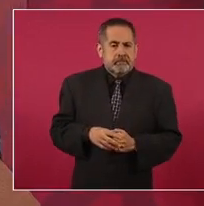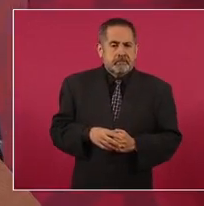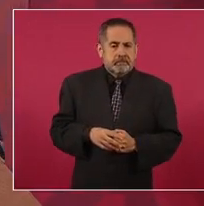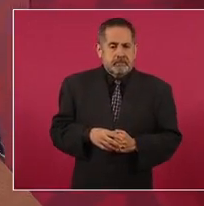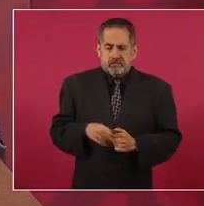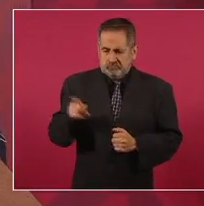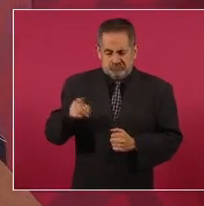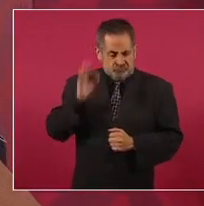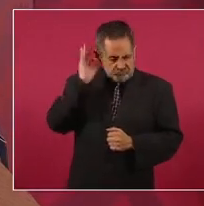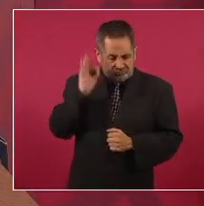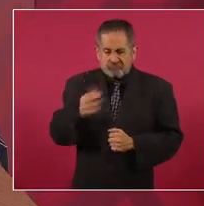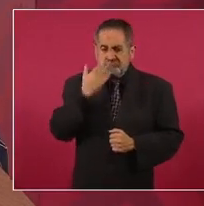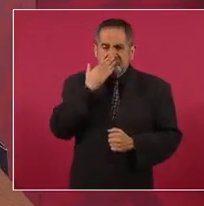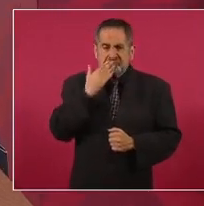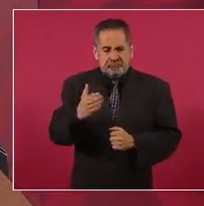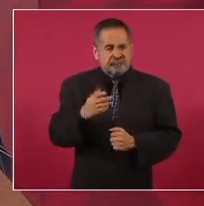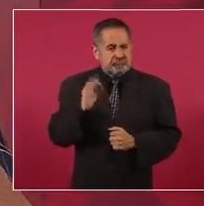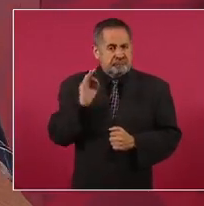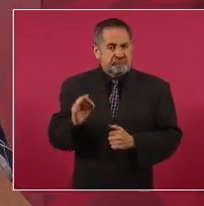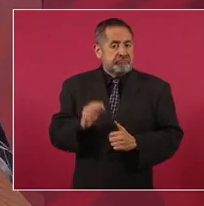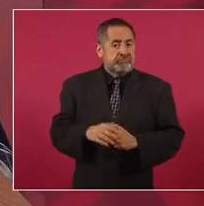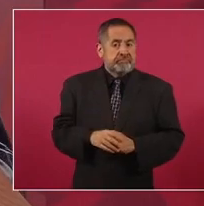que sí